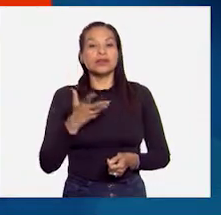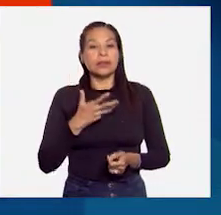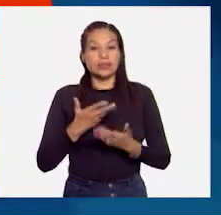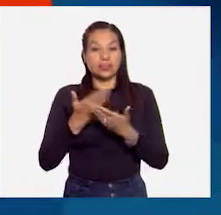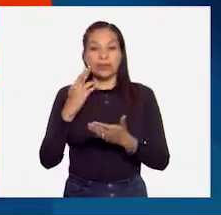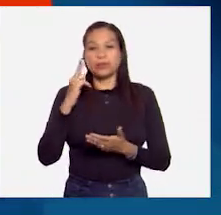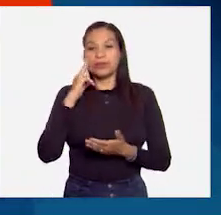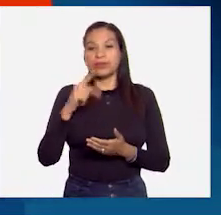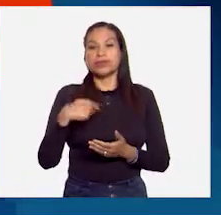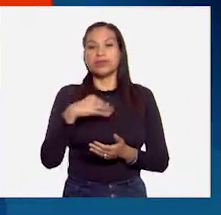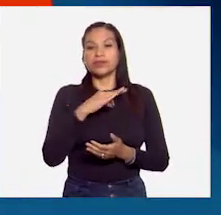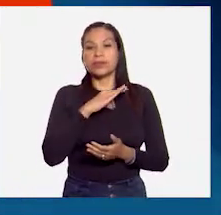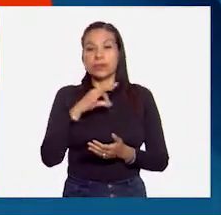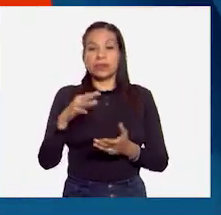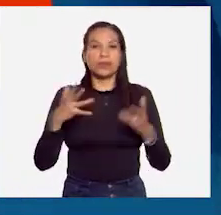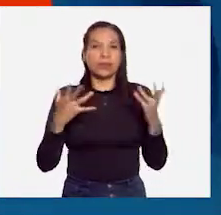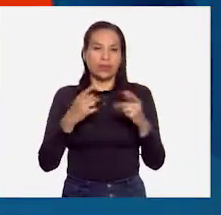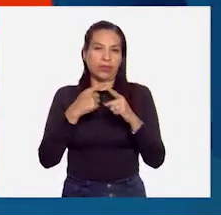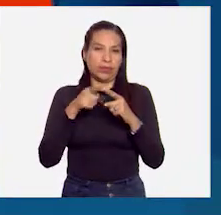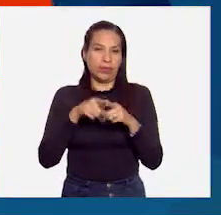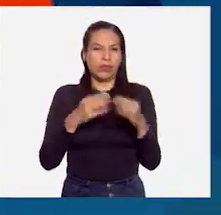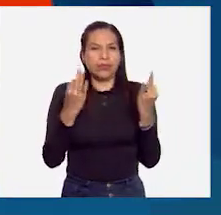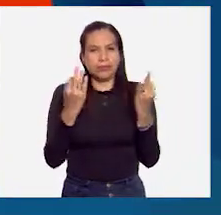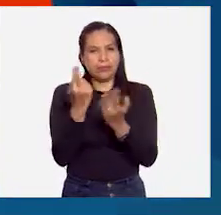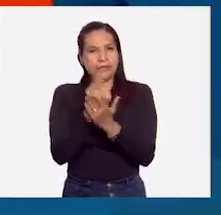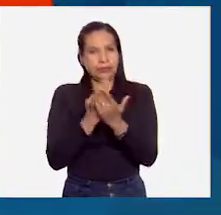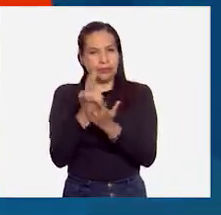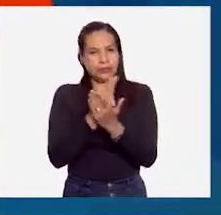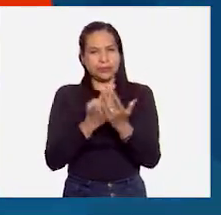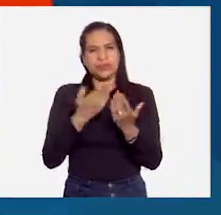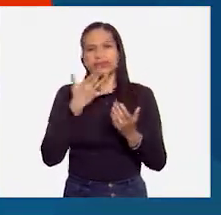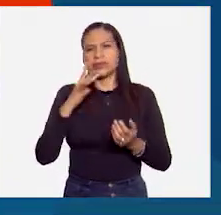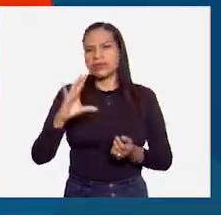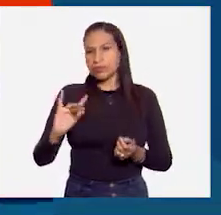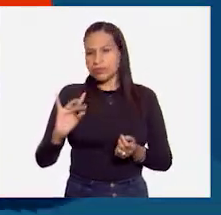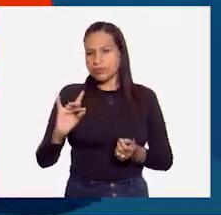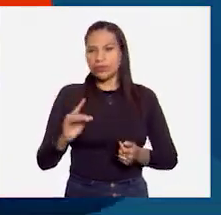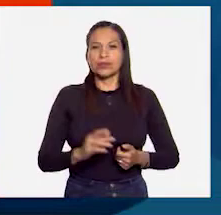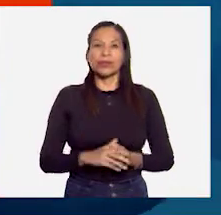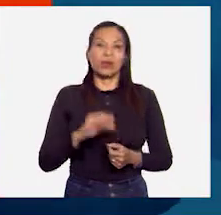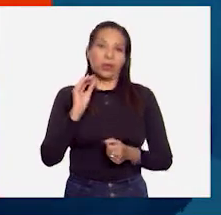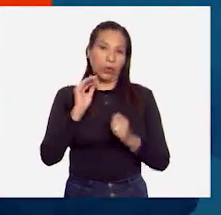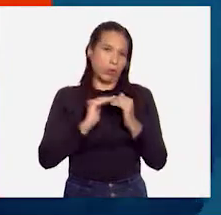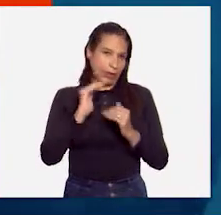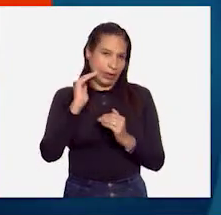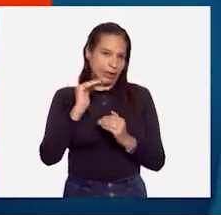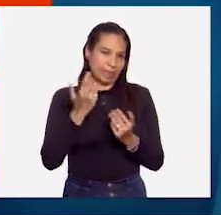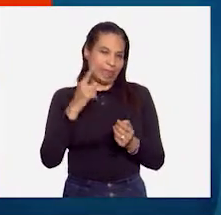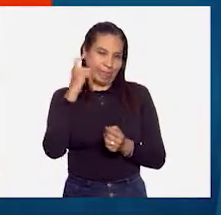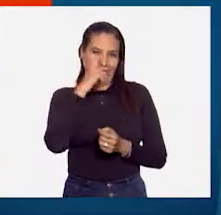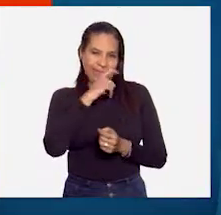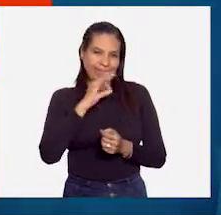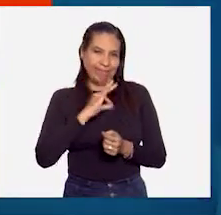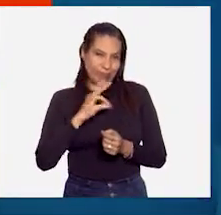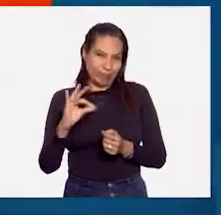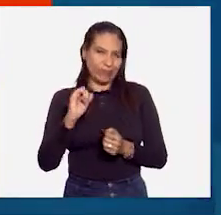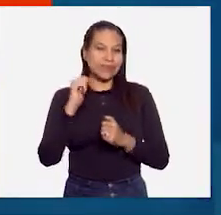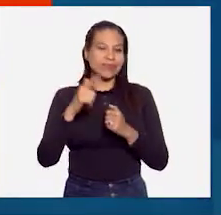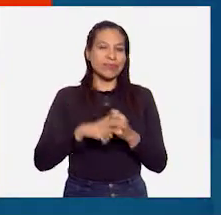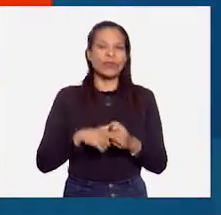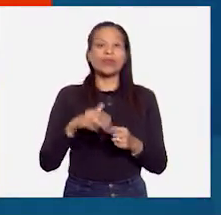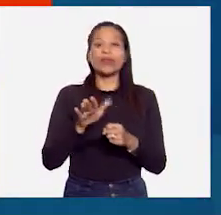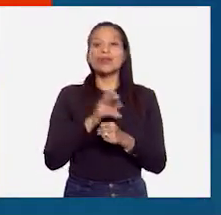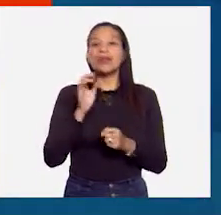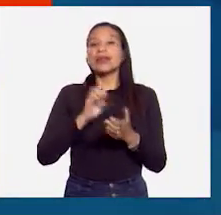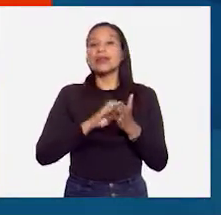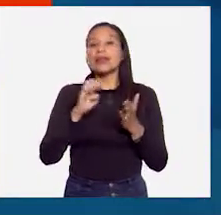previo, yo puedo realizar una mandala, puede ser sencilla, puede ser más rebuscada.